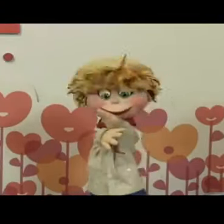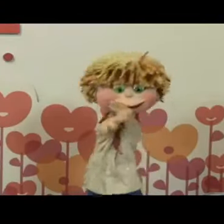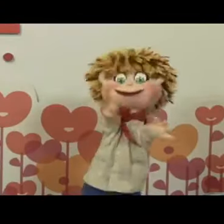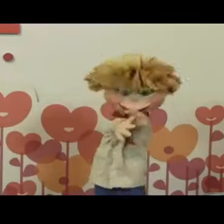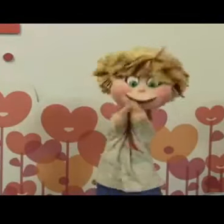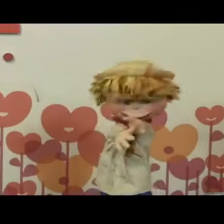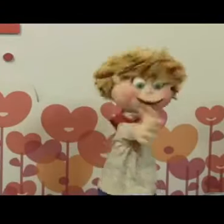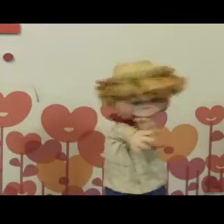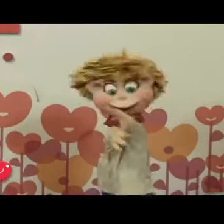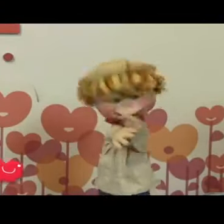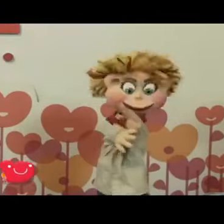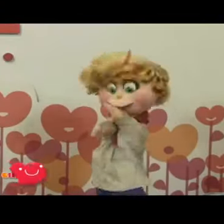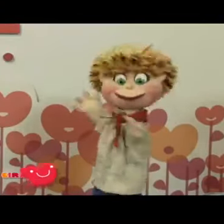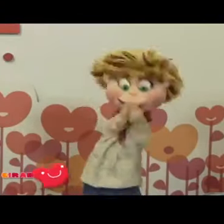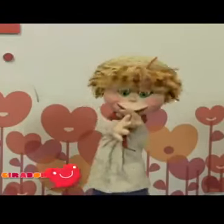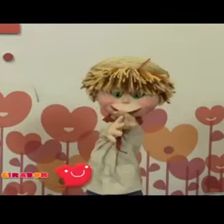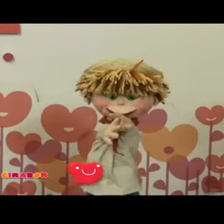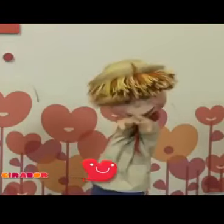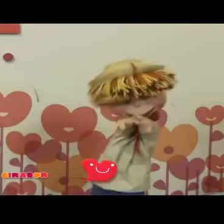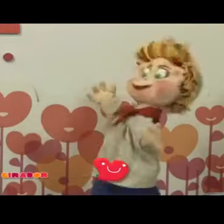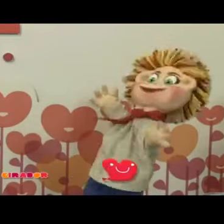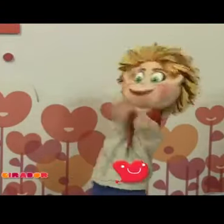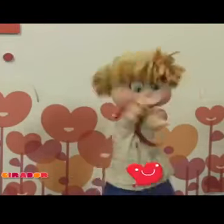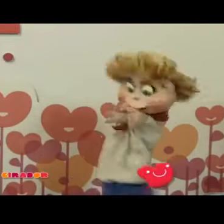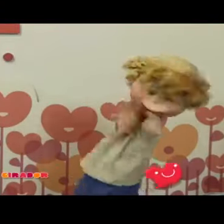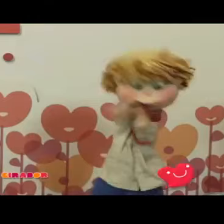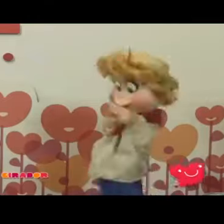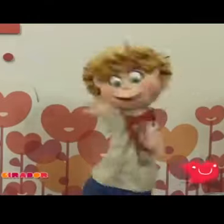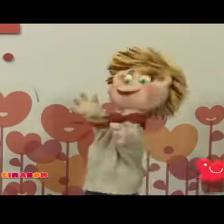Hoy no tengo ningún invitado al programa.